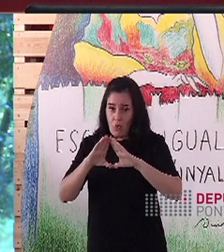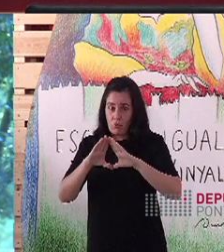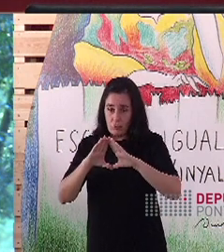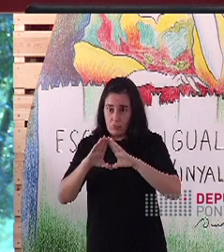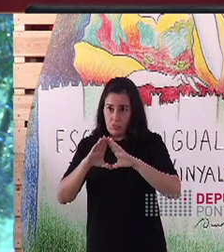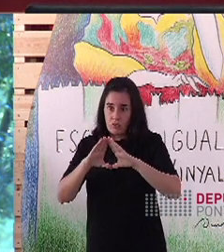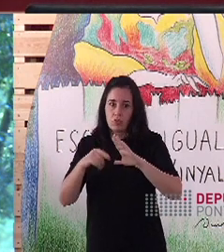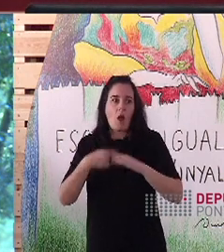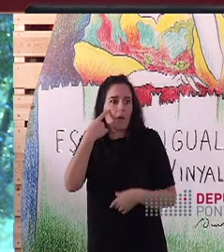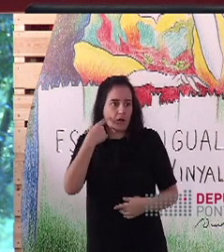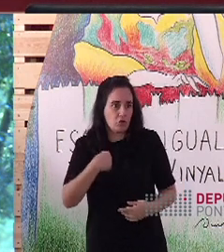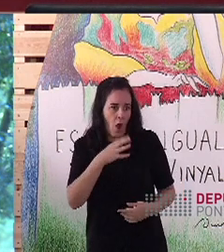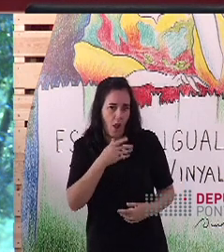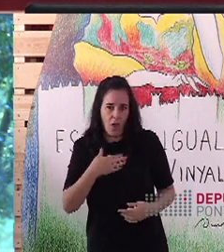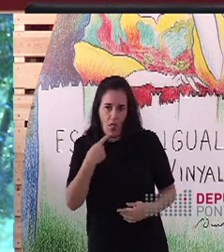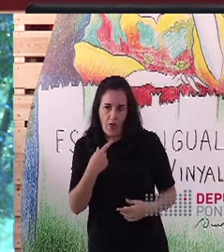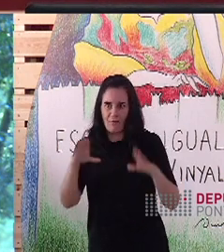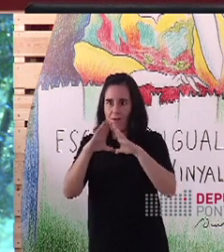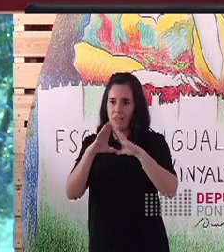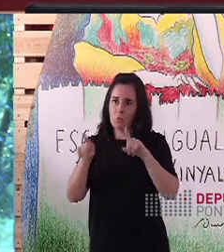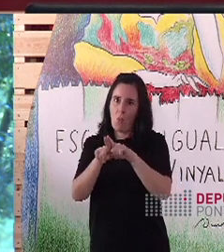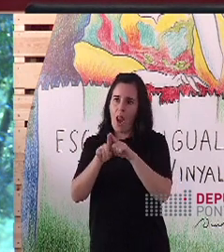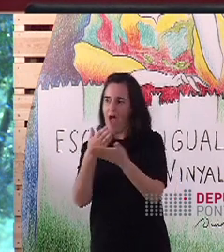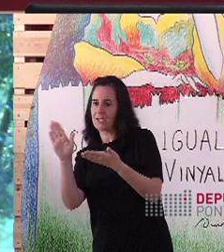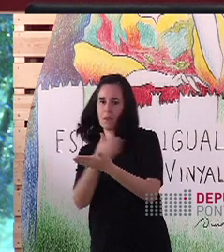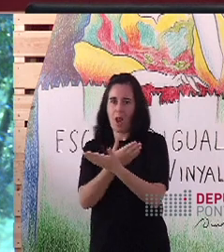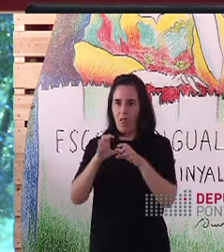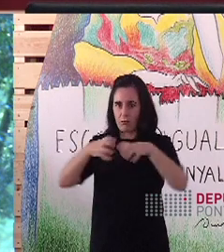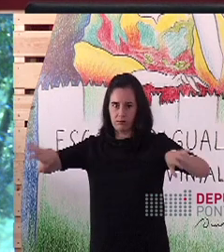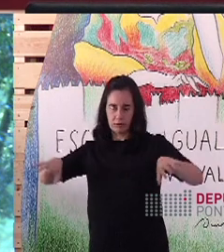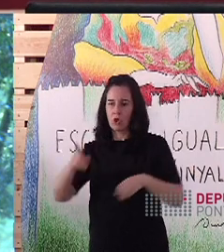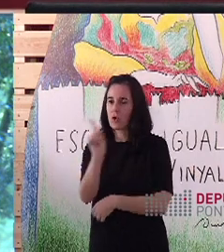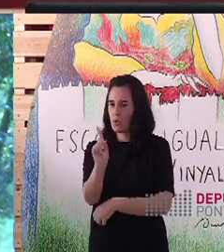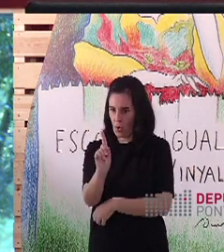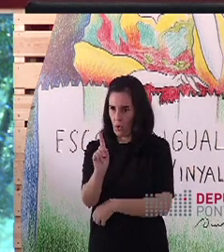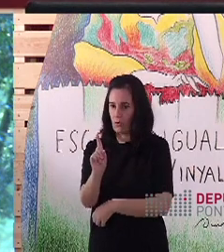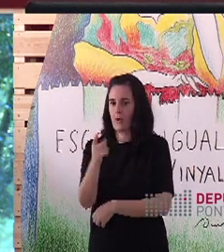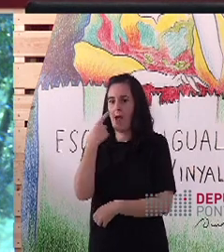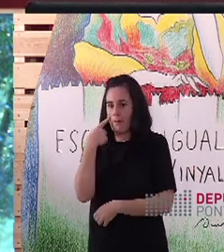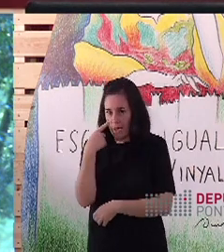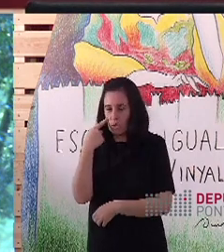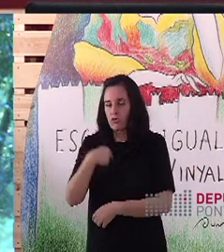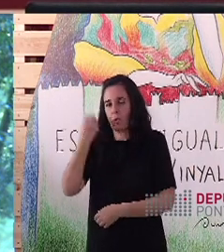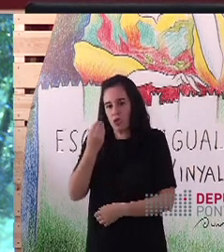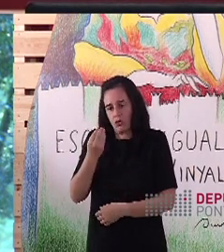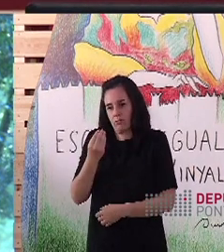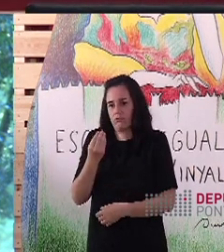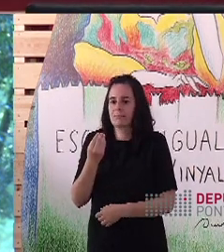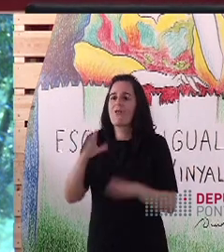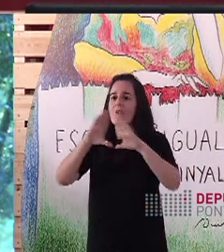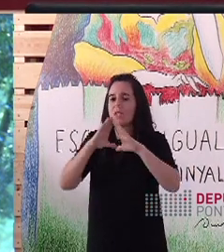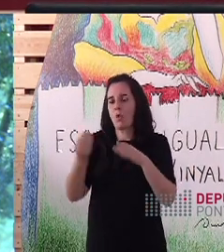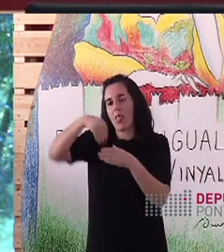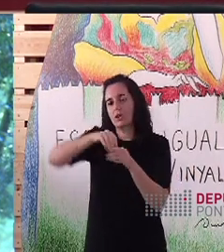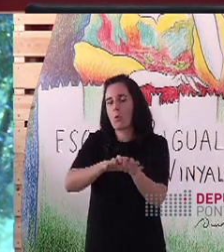quiero decir con esto que el feminismo está partido por la mitad. El abolicionismo es mayoritario en el feminismo, sin ninguna duda. Si